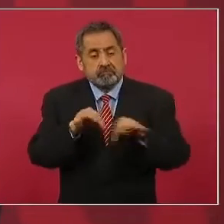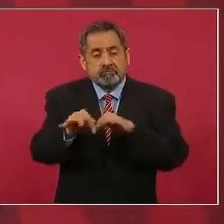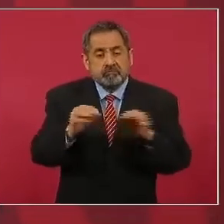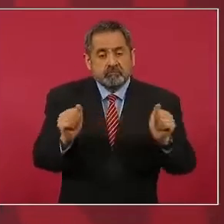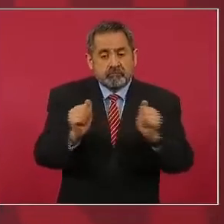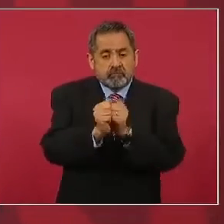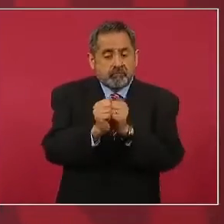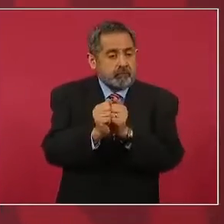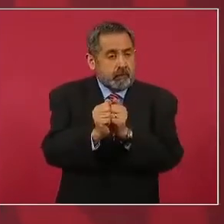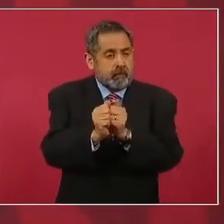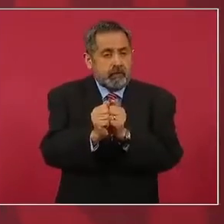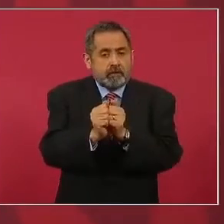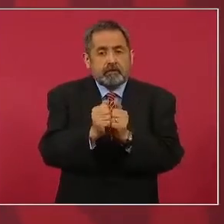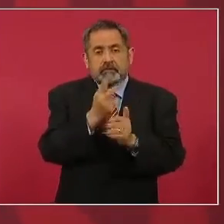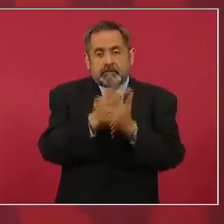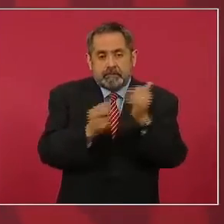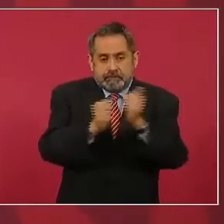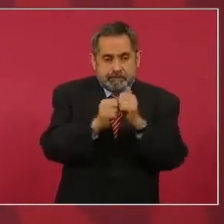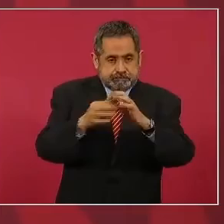de manera